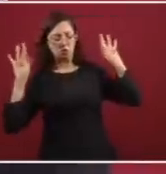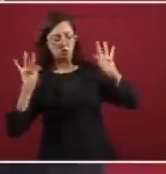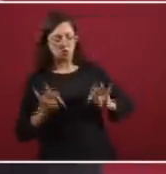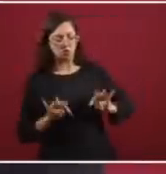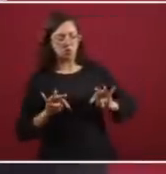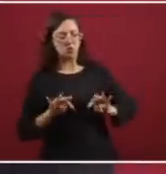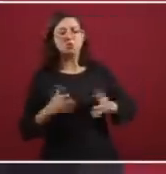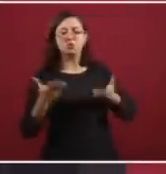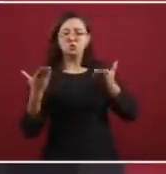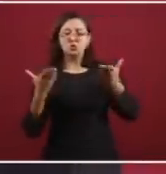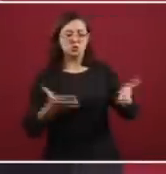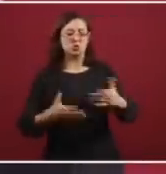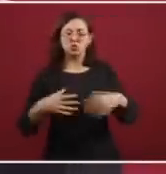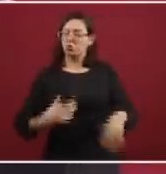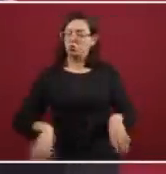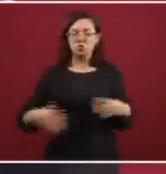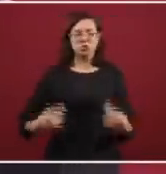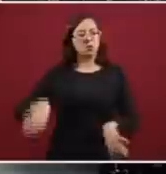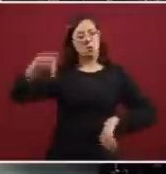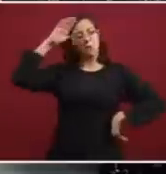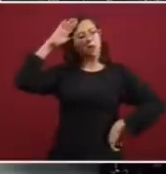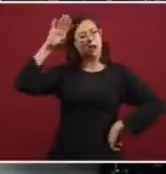se dé cuenta, qué barbaridad,